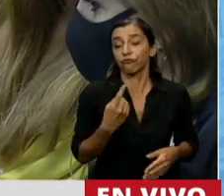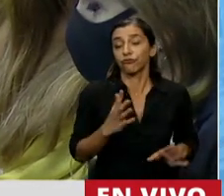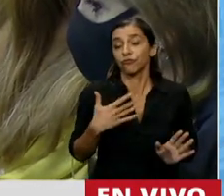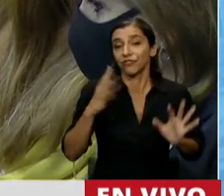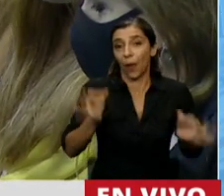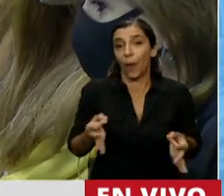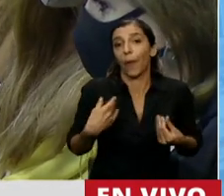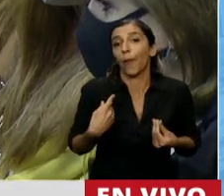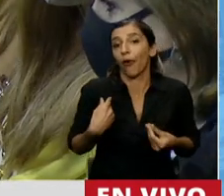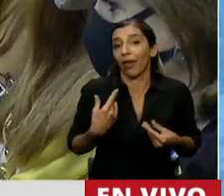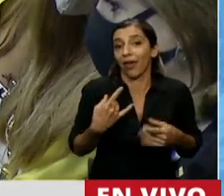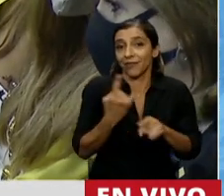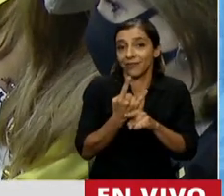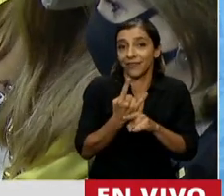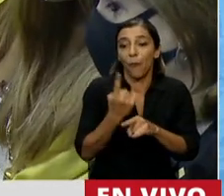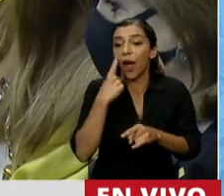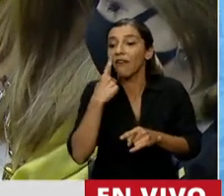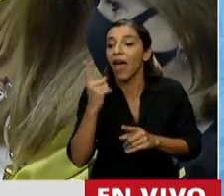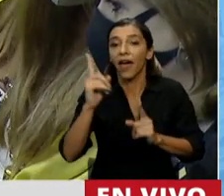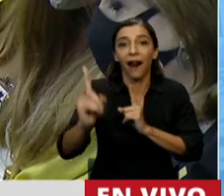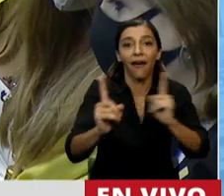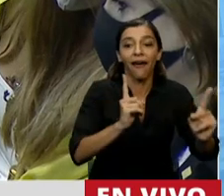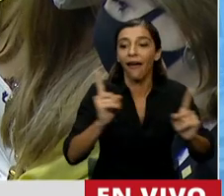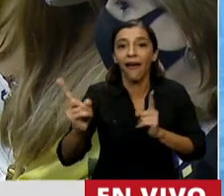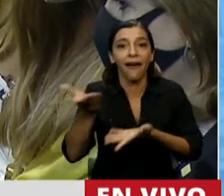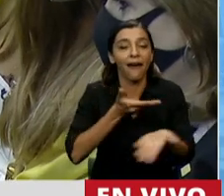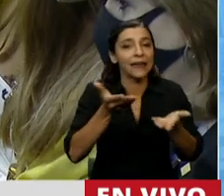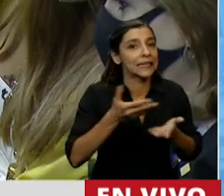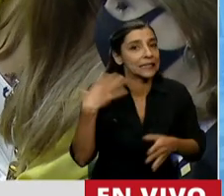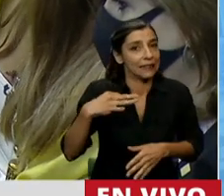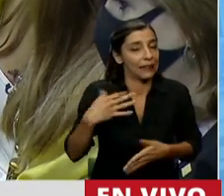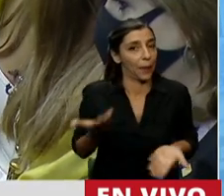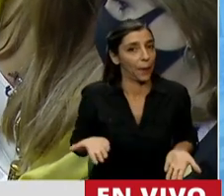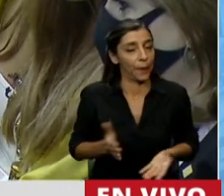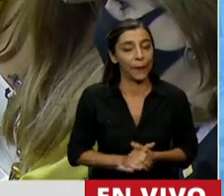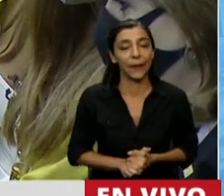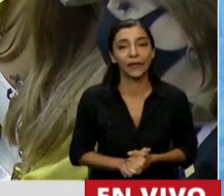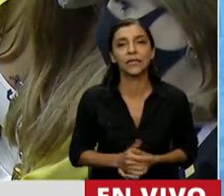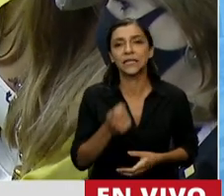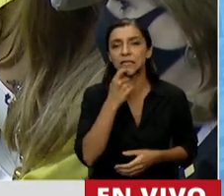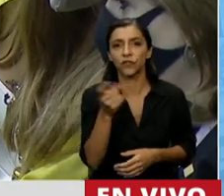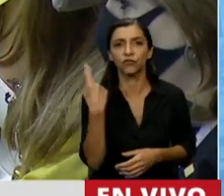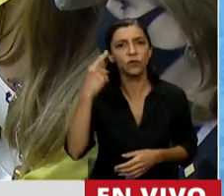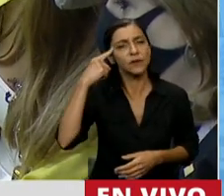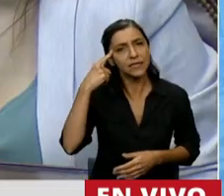otro. Si nos enfocamos en nuestro derecho y hacemos una interpretación armónica, integral,